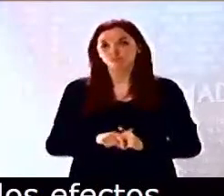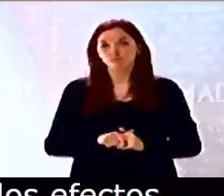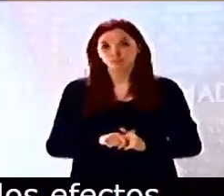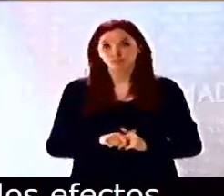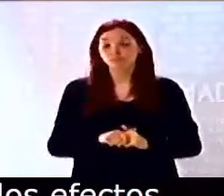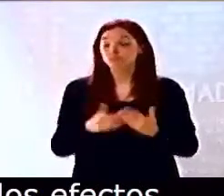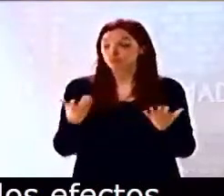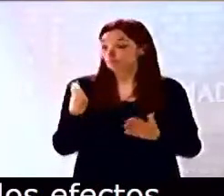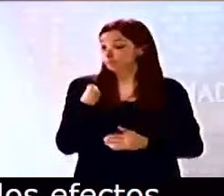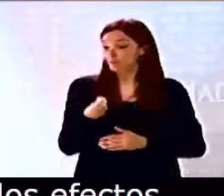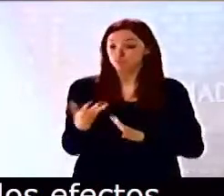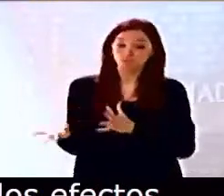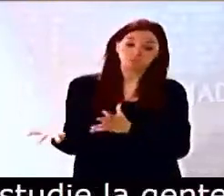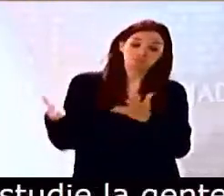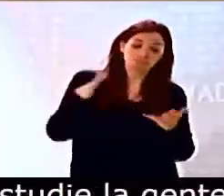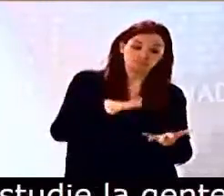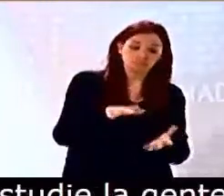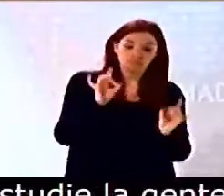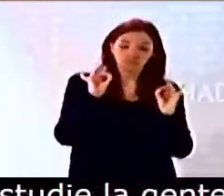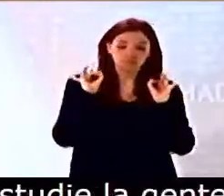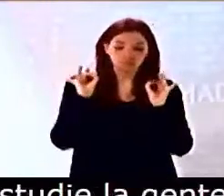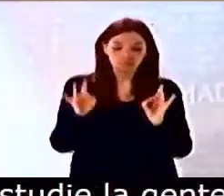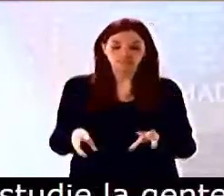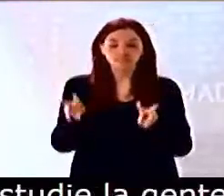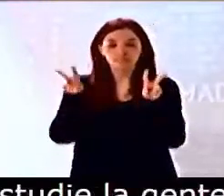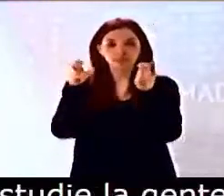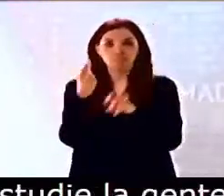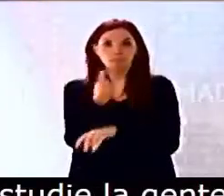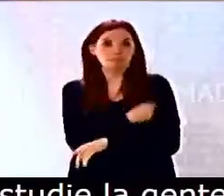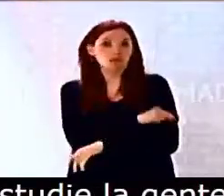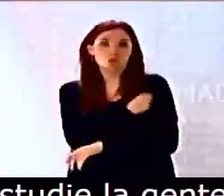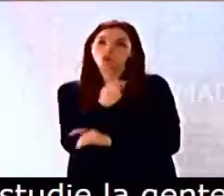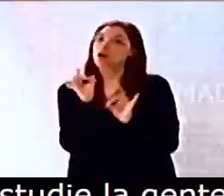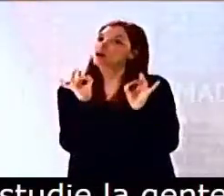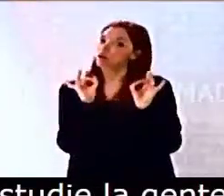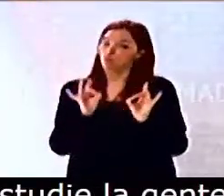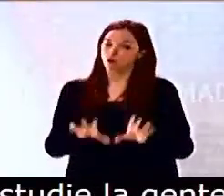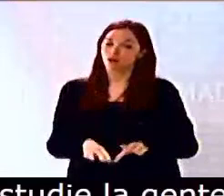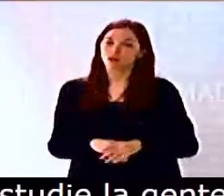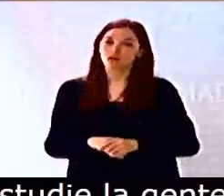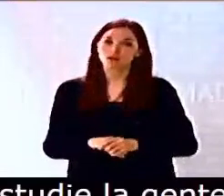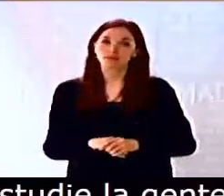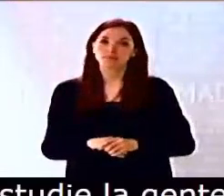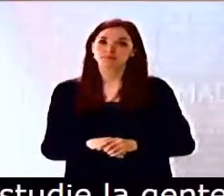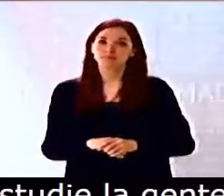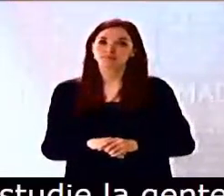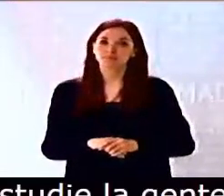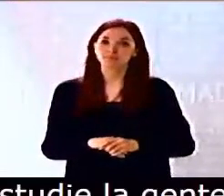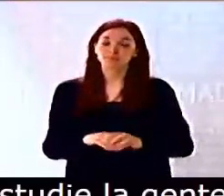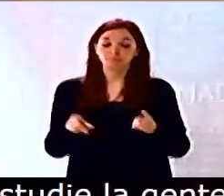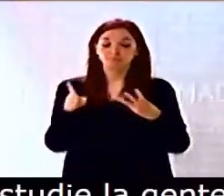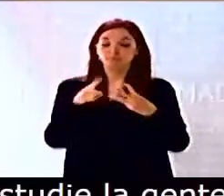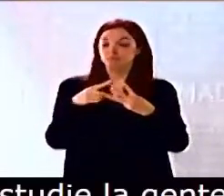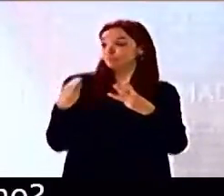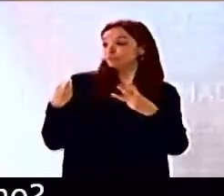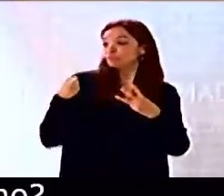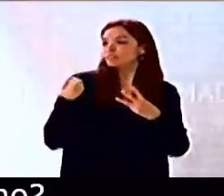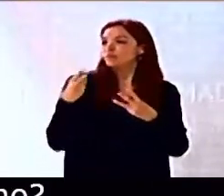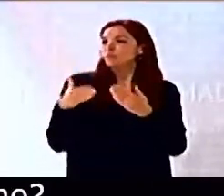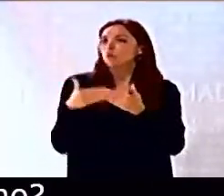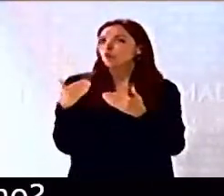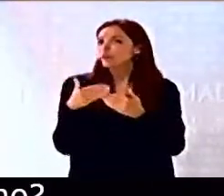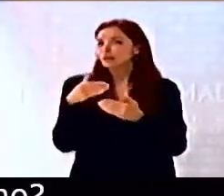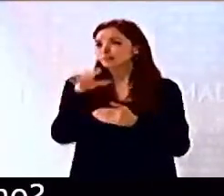Pues eso es lo que digo yo con las vacunas también, ¿no? Y de Moderna no tengo el número en la cabeza, creo que